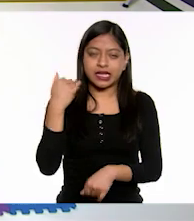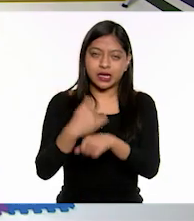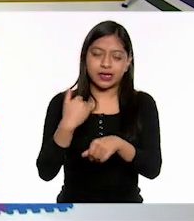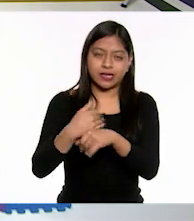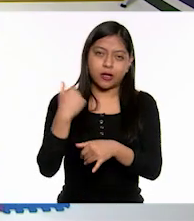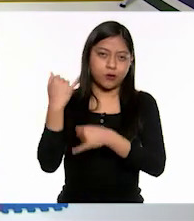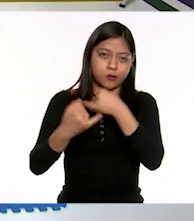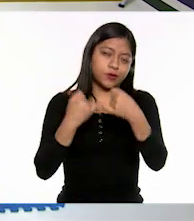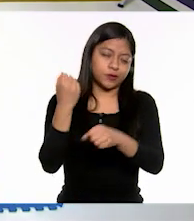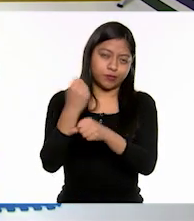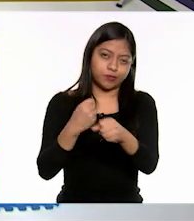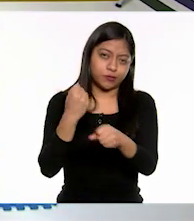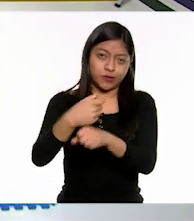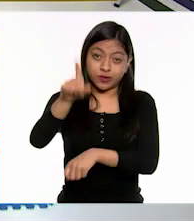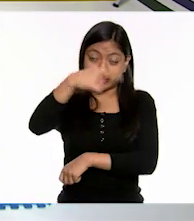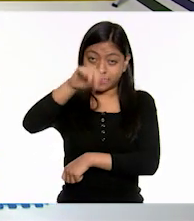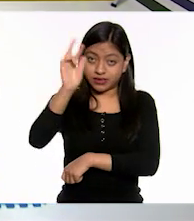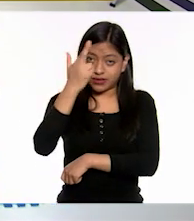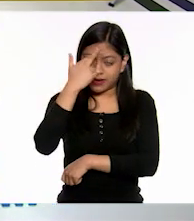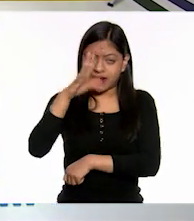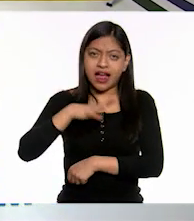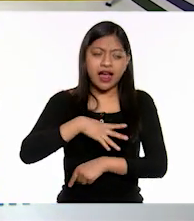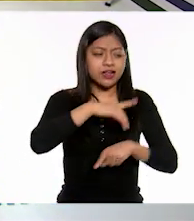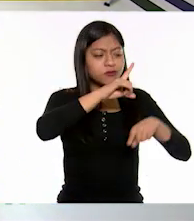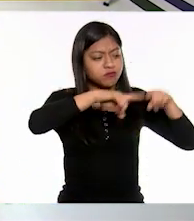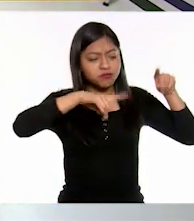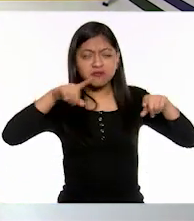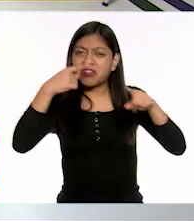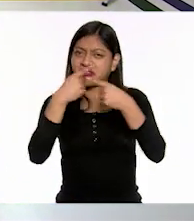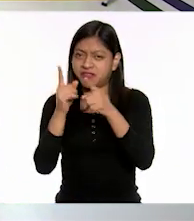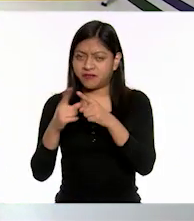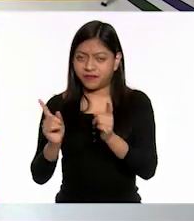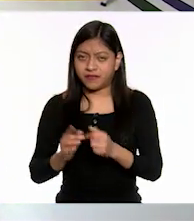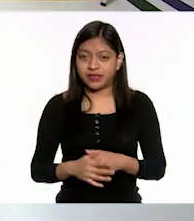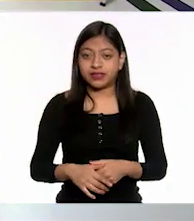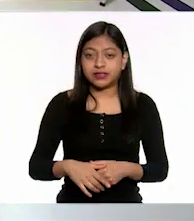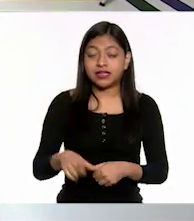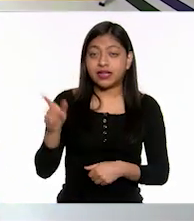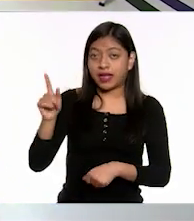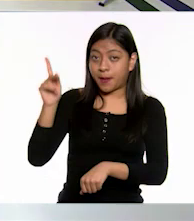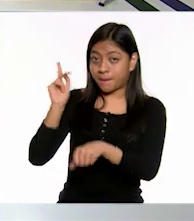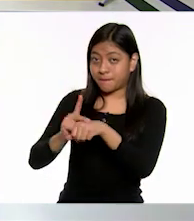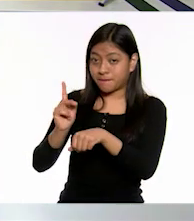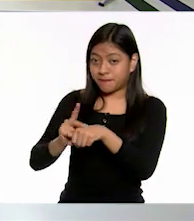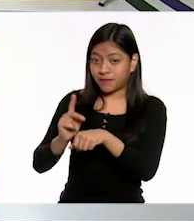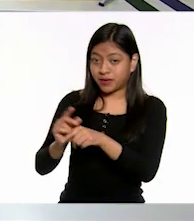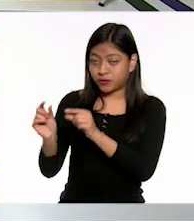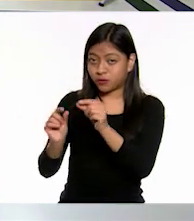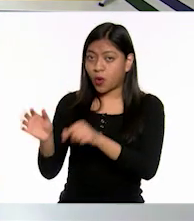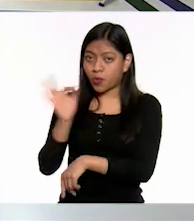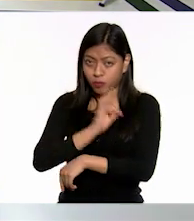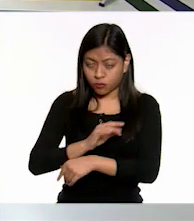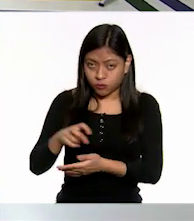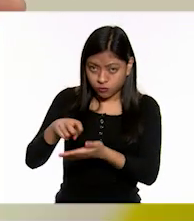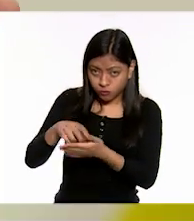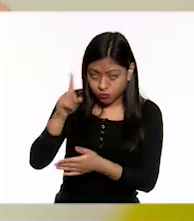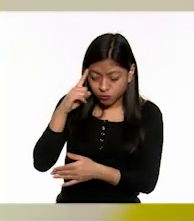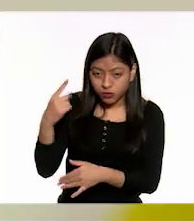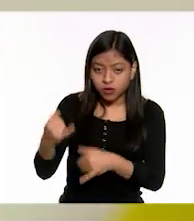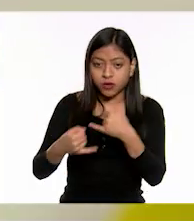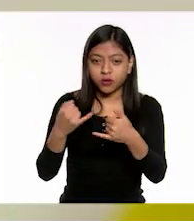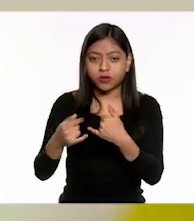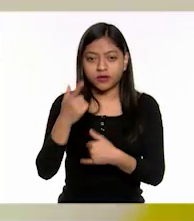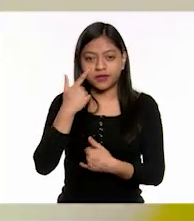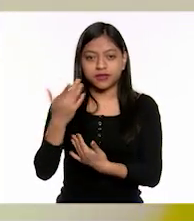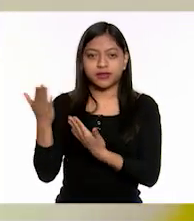más recuerden sus variantes para poderlo jugar en el caso de las piedras eric no nos podemos agachar lo hacemos no vamos